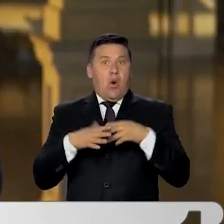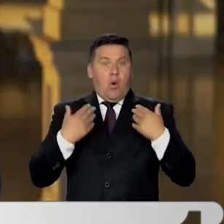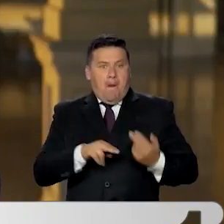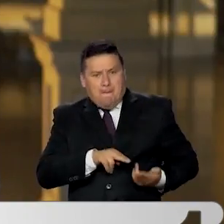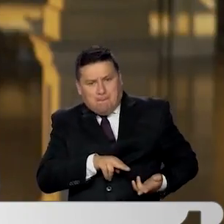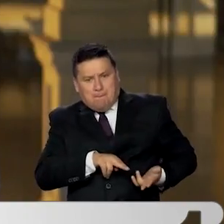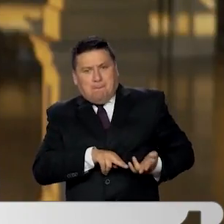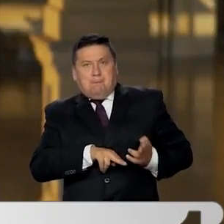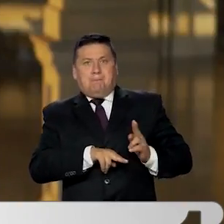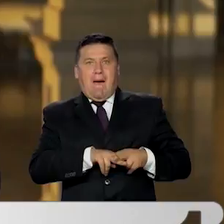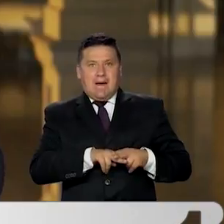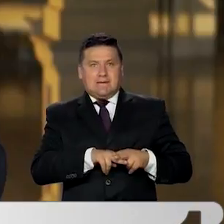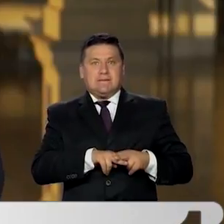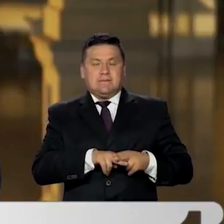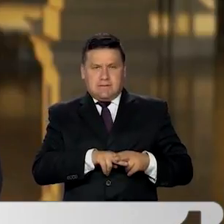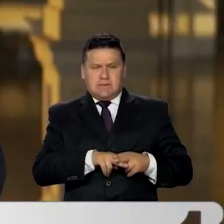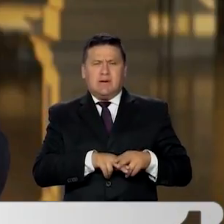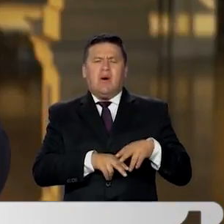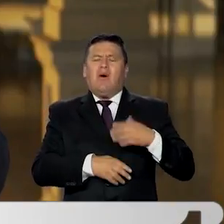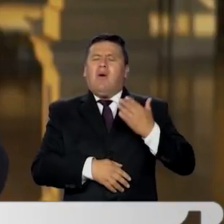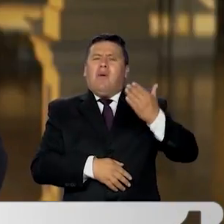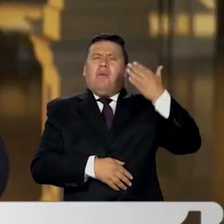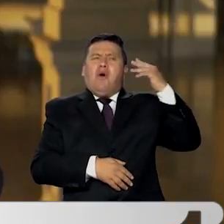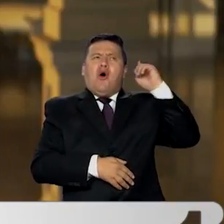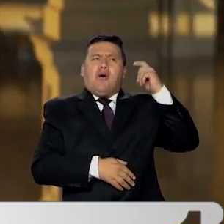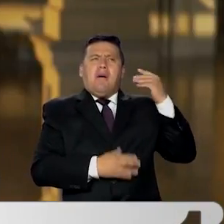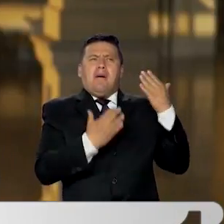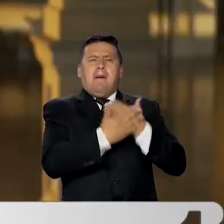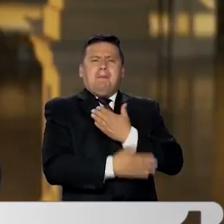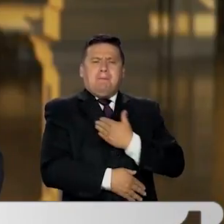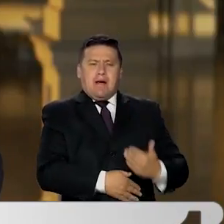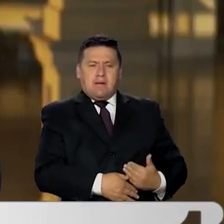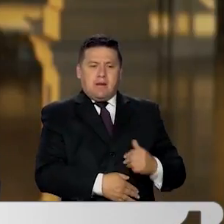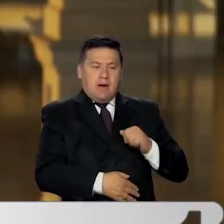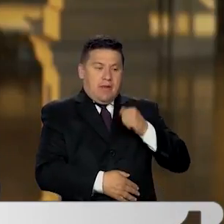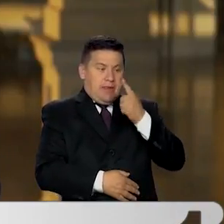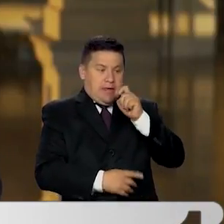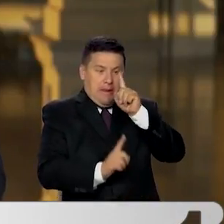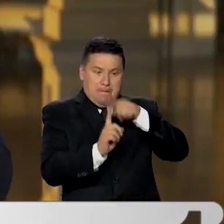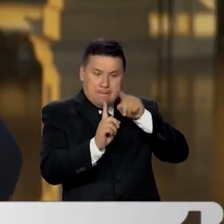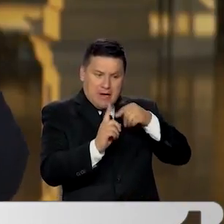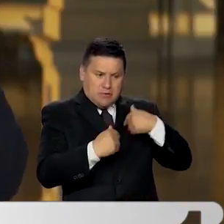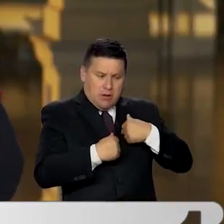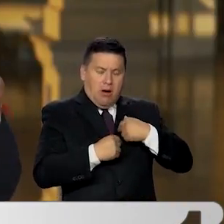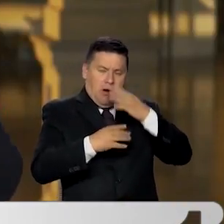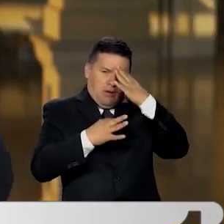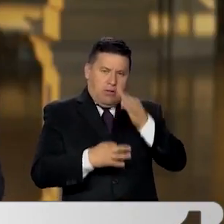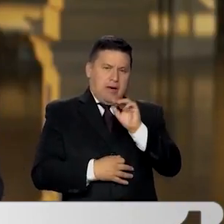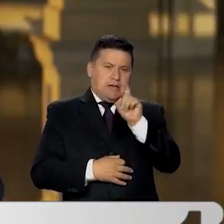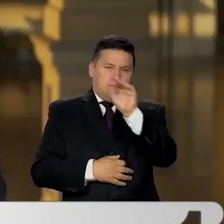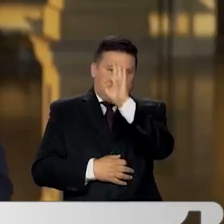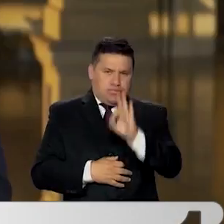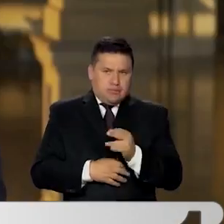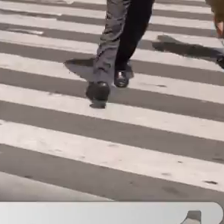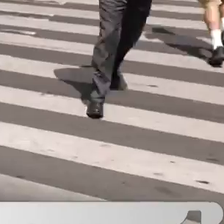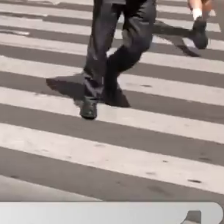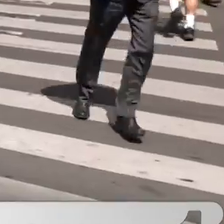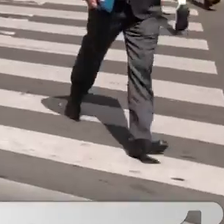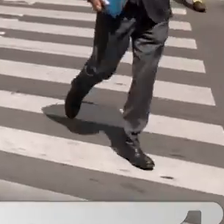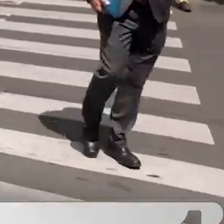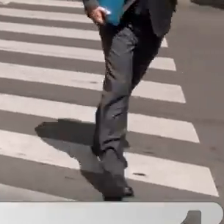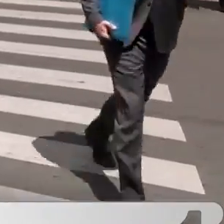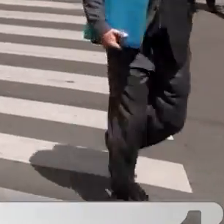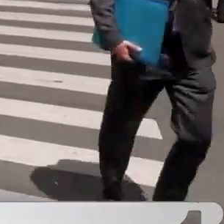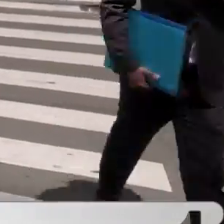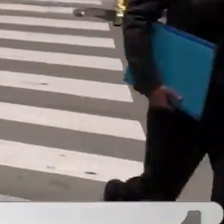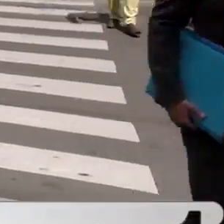el mayor incremento real que se ha obtenido en cualquier gobierno en sus primeros 16 meses durante los últimos 30 años. Reiteró